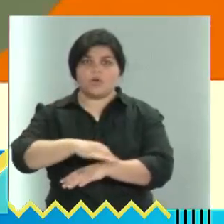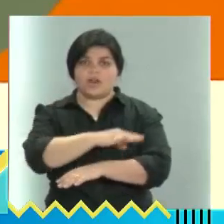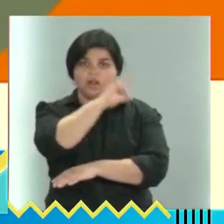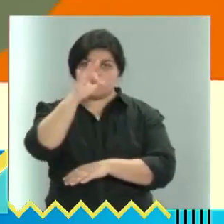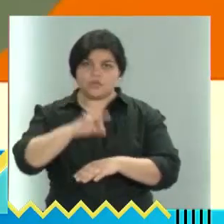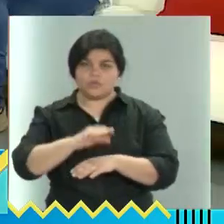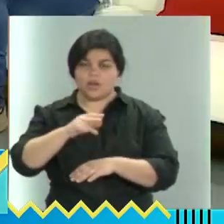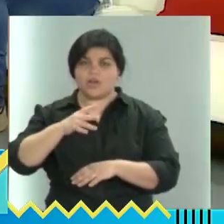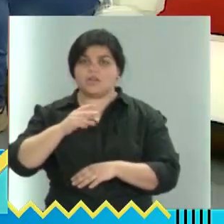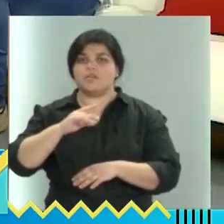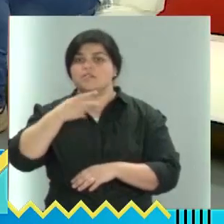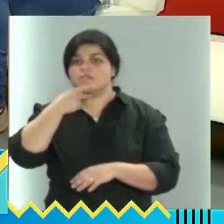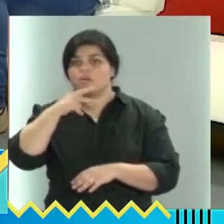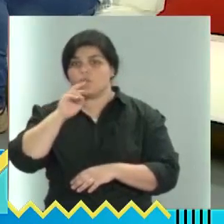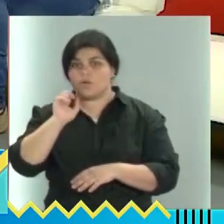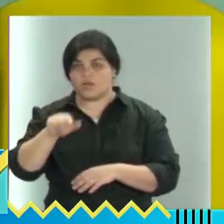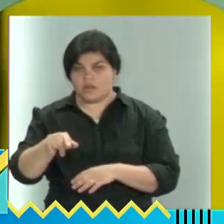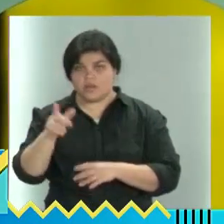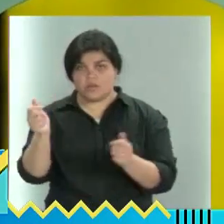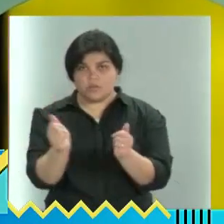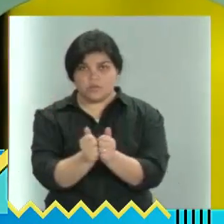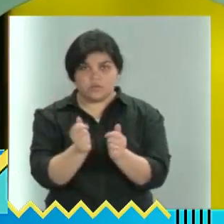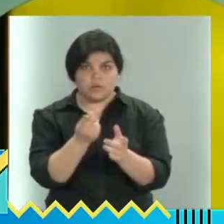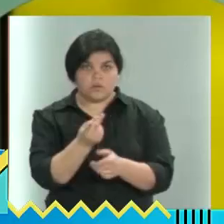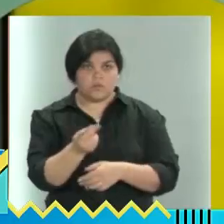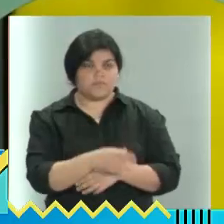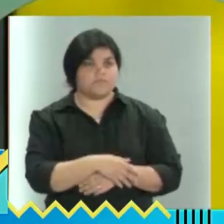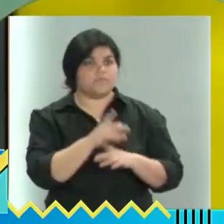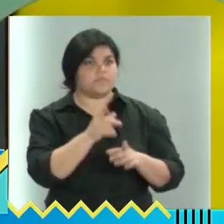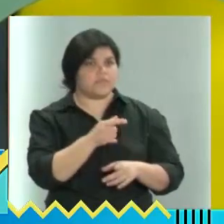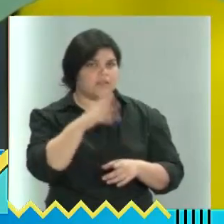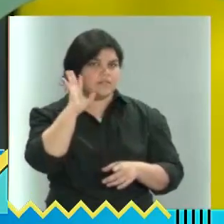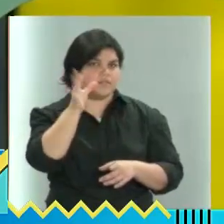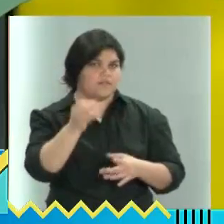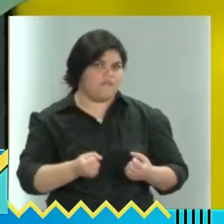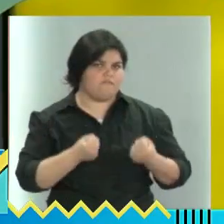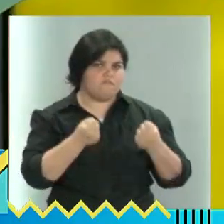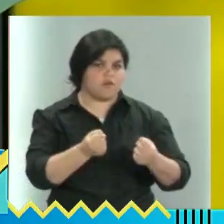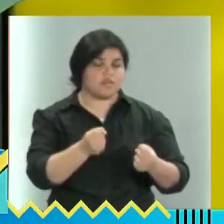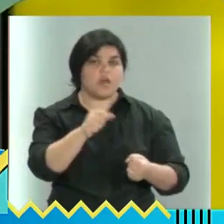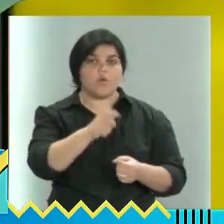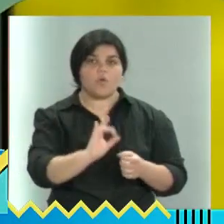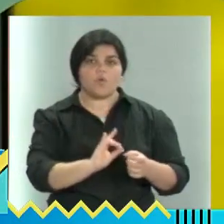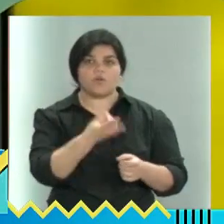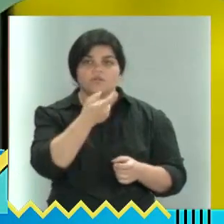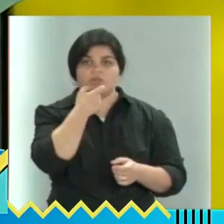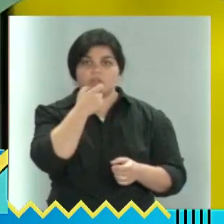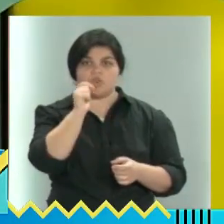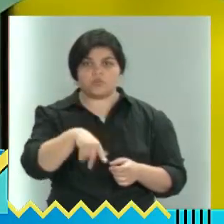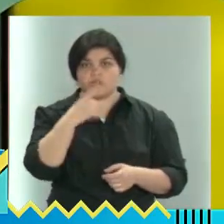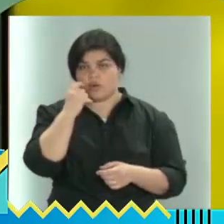Claro. Como decía Gabriel, con esa fuerte influencia de estructura, uno puede ver en el edificio de la Universidad de Mendoza, que es diseñado por